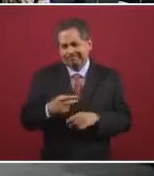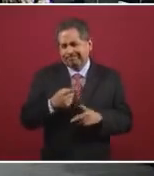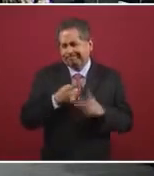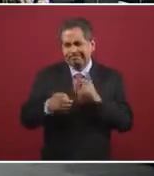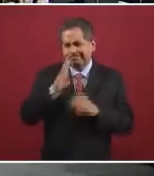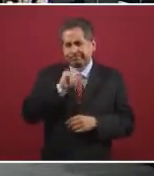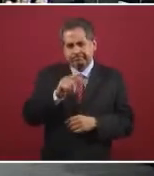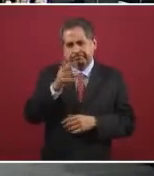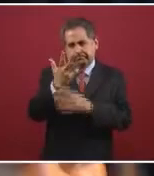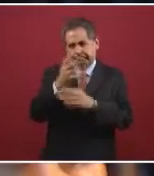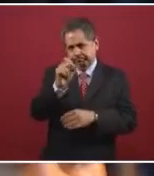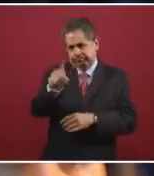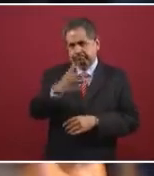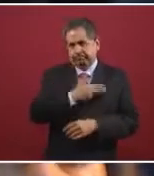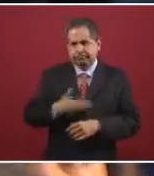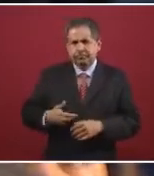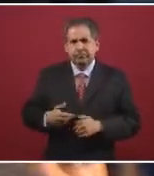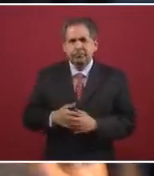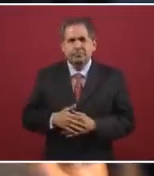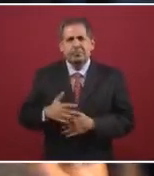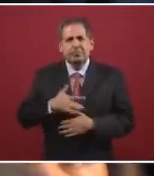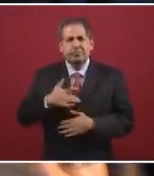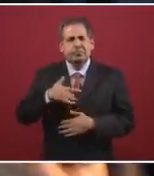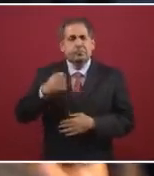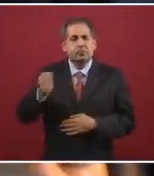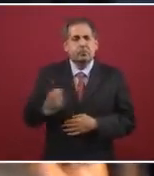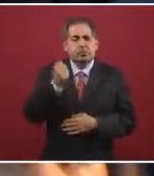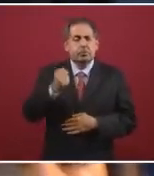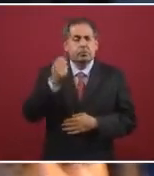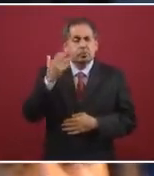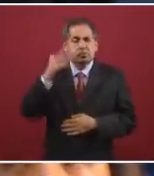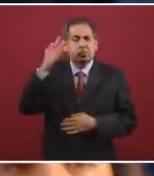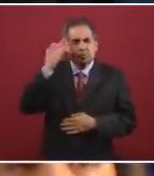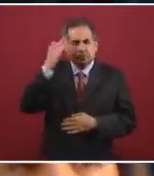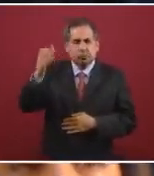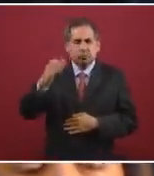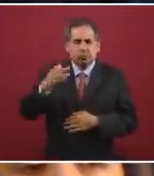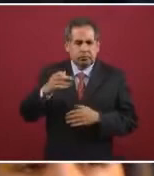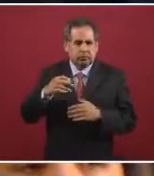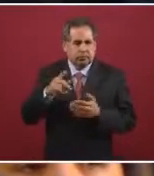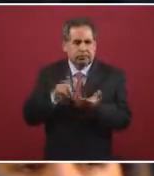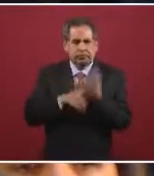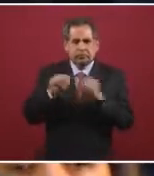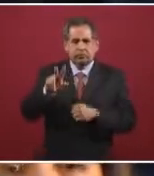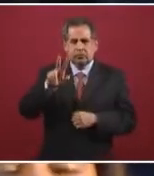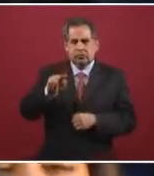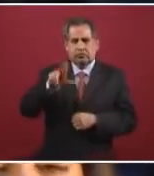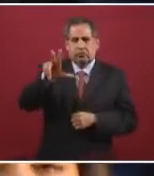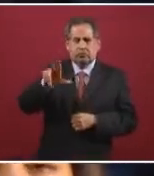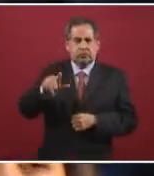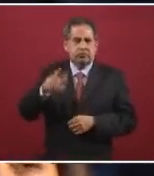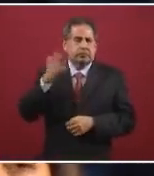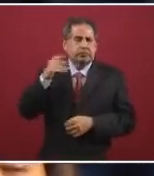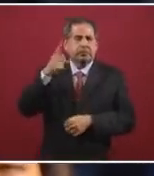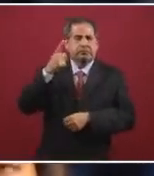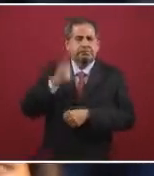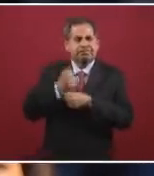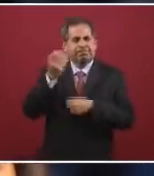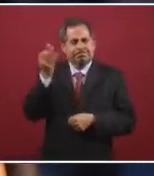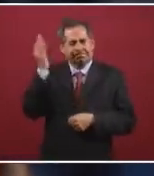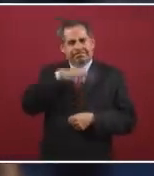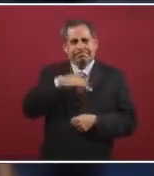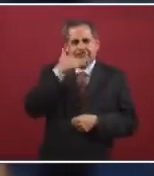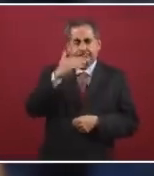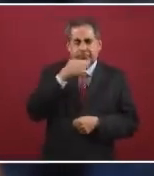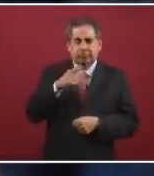República. Me tocó en suerte cubrir la campaña presidencial del 88, aquel primer fraude